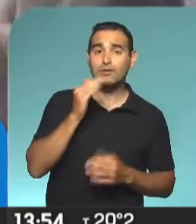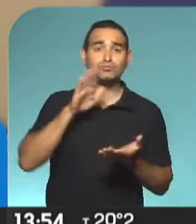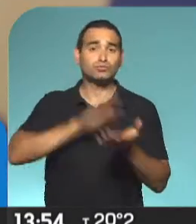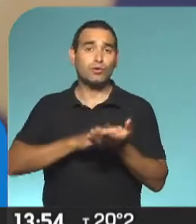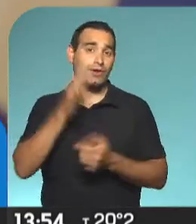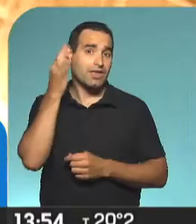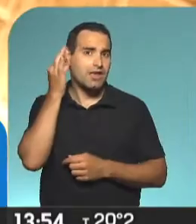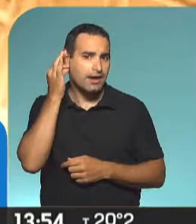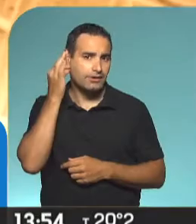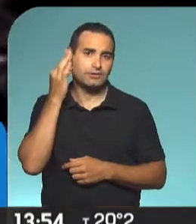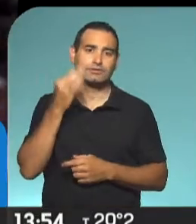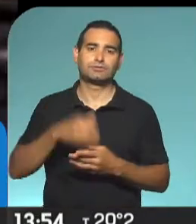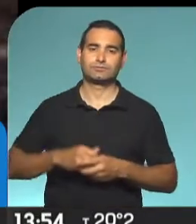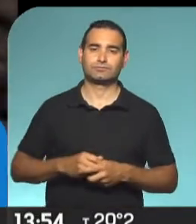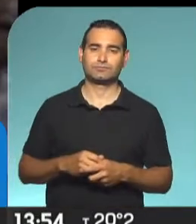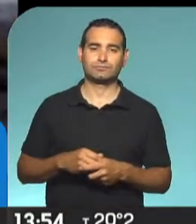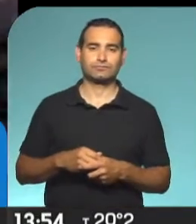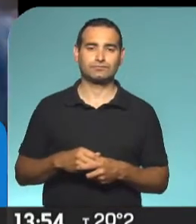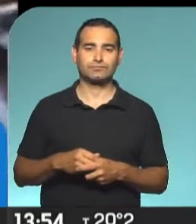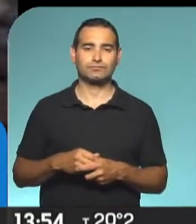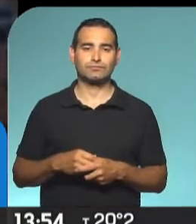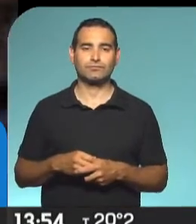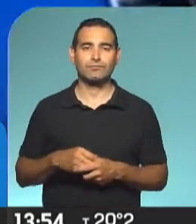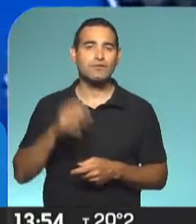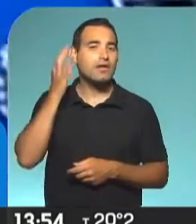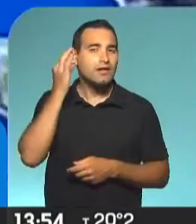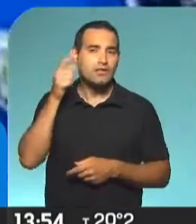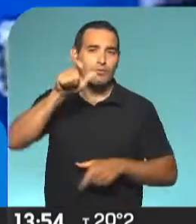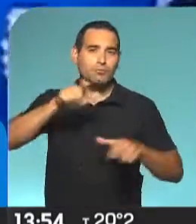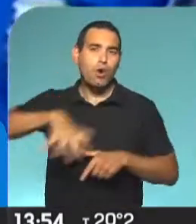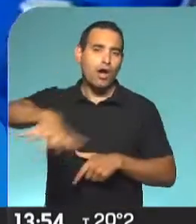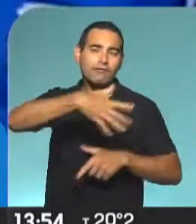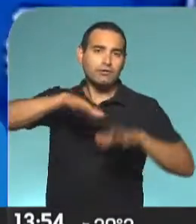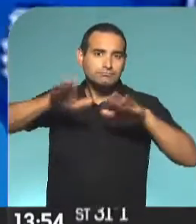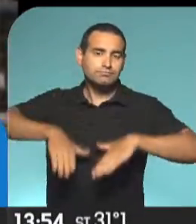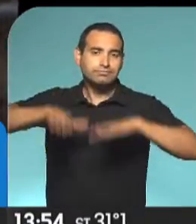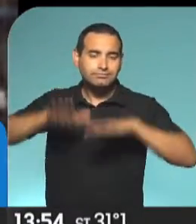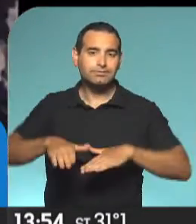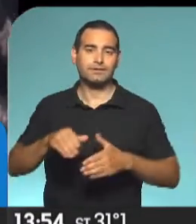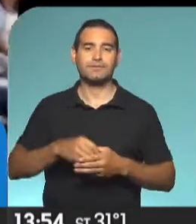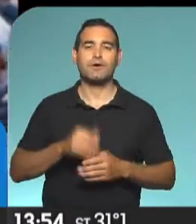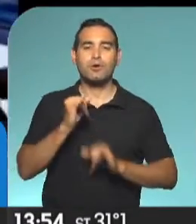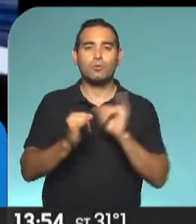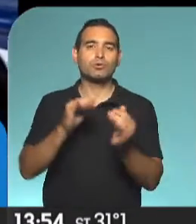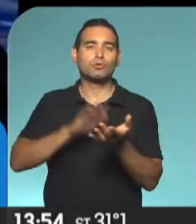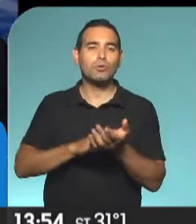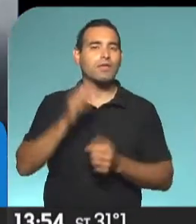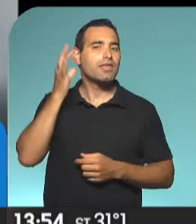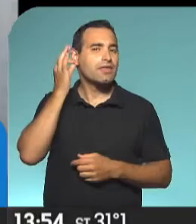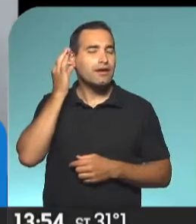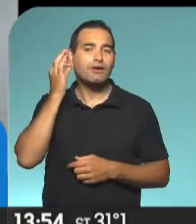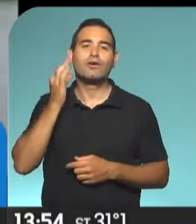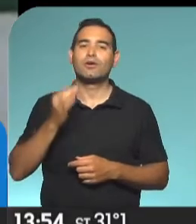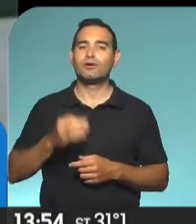es un ídolo sucio como nosotros, el ídolo del pueblo, o Cecilia Sperling hablando de Diego inventó